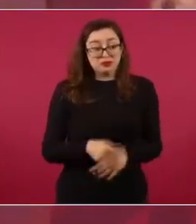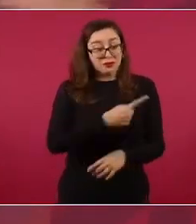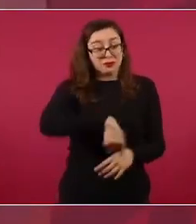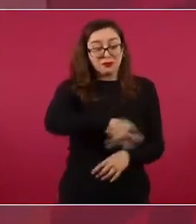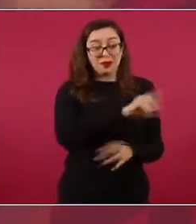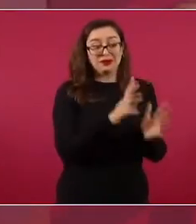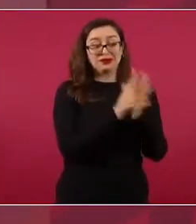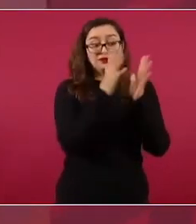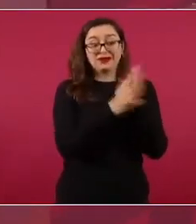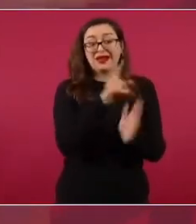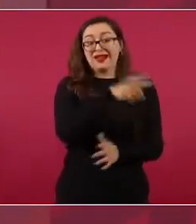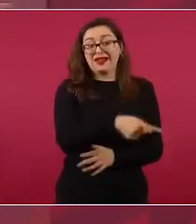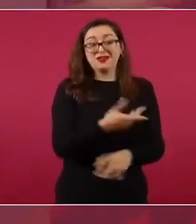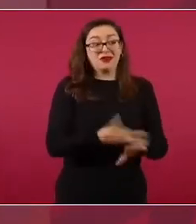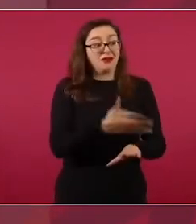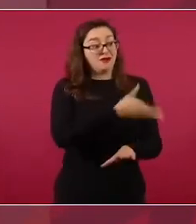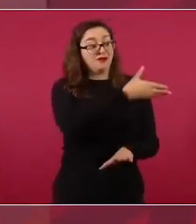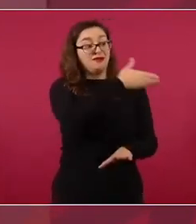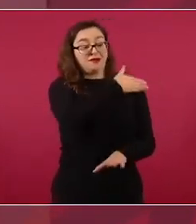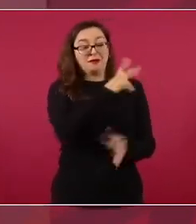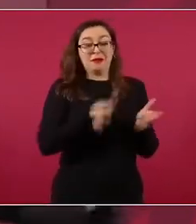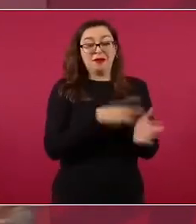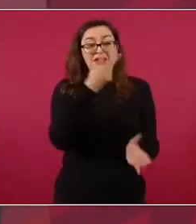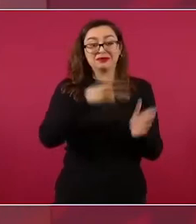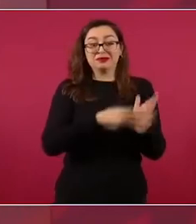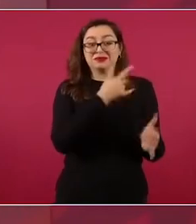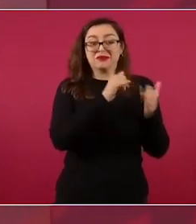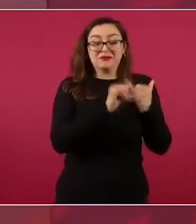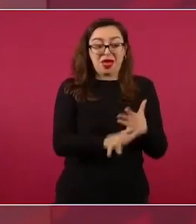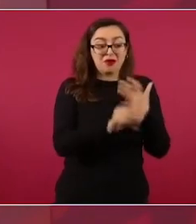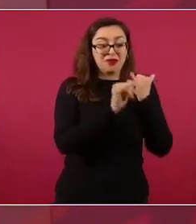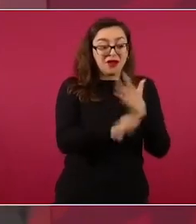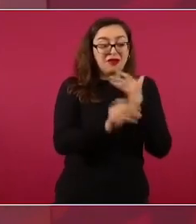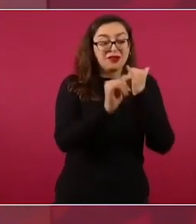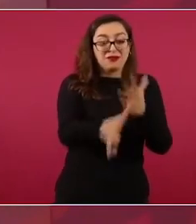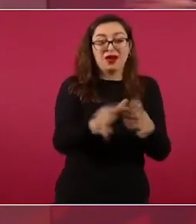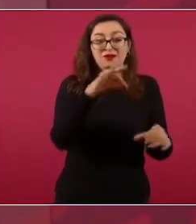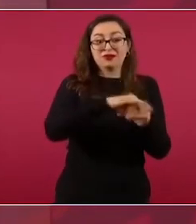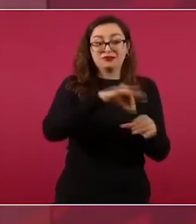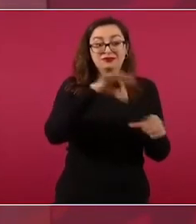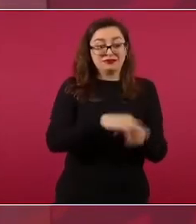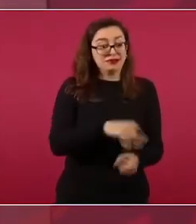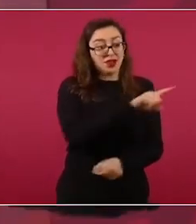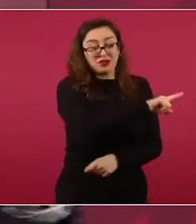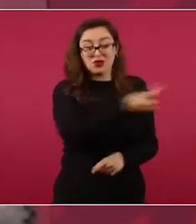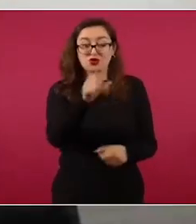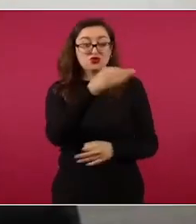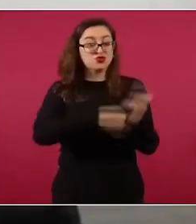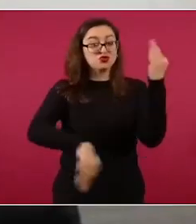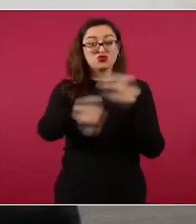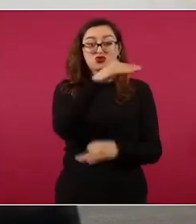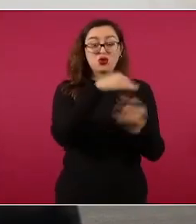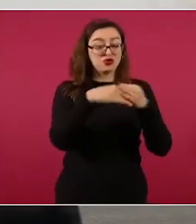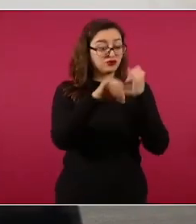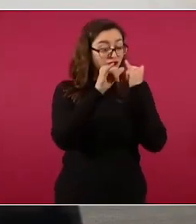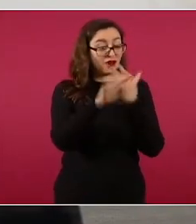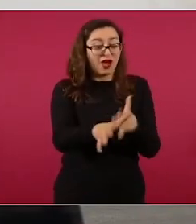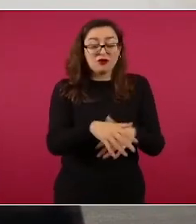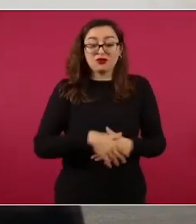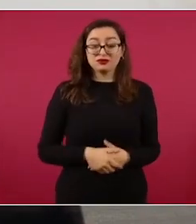todos vinculados con fraudes electorales, puros mapaches electorales, pero